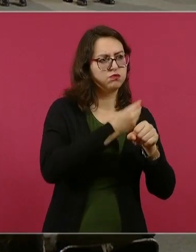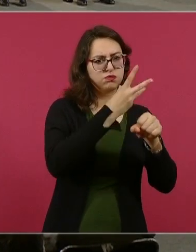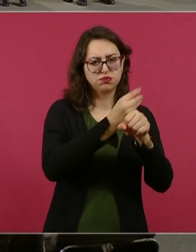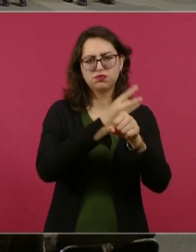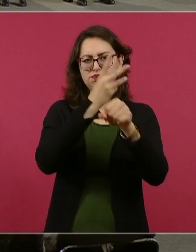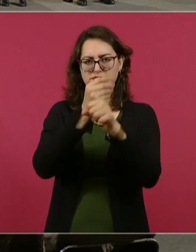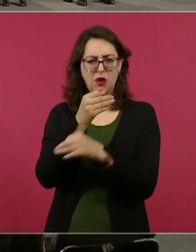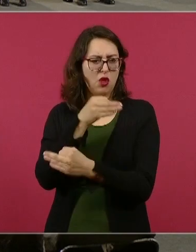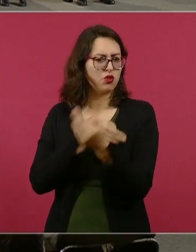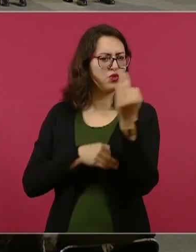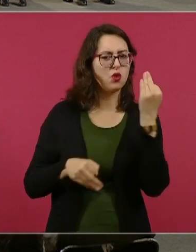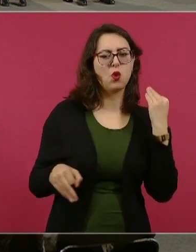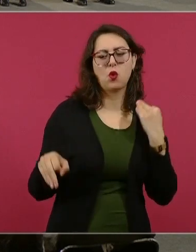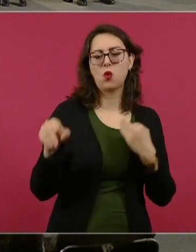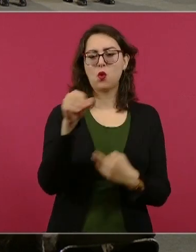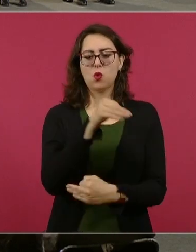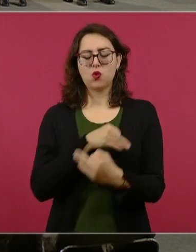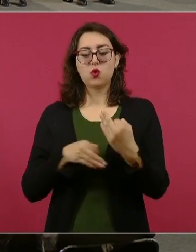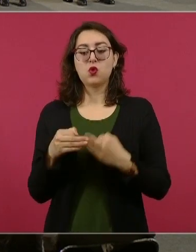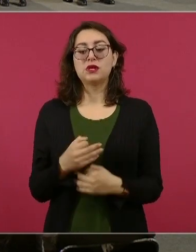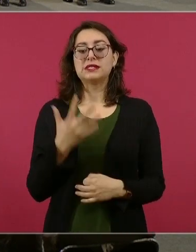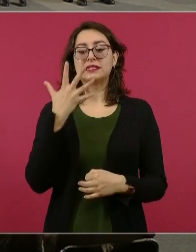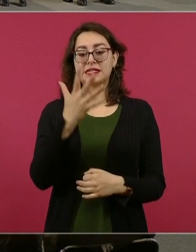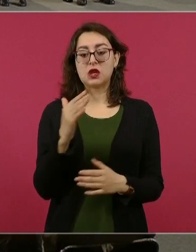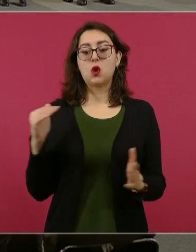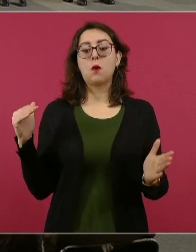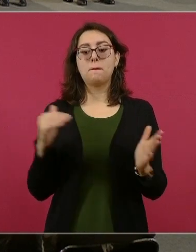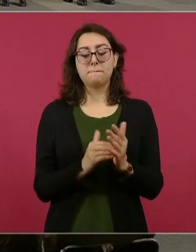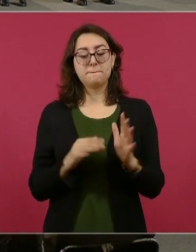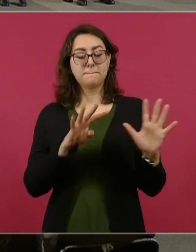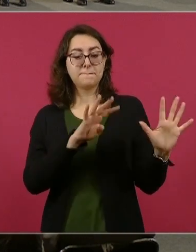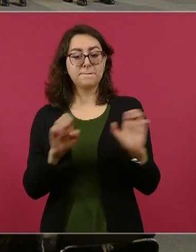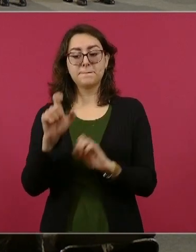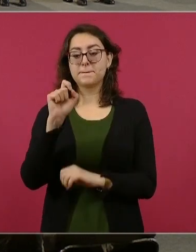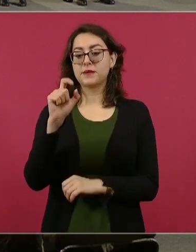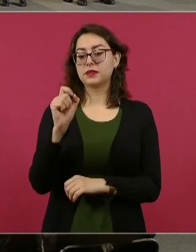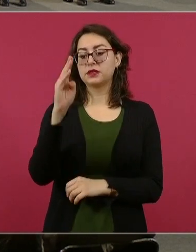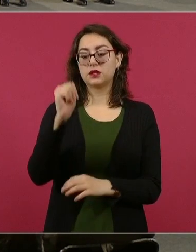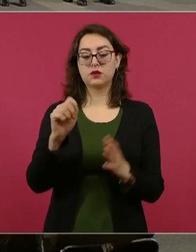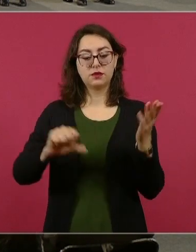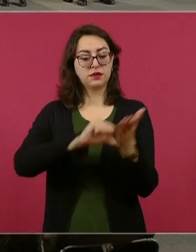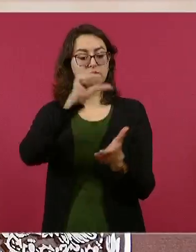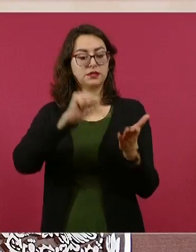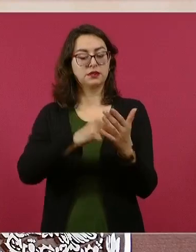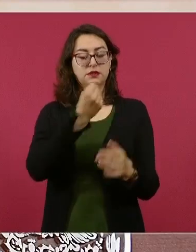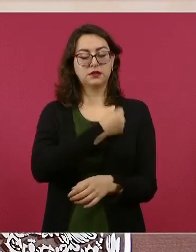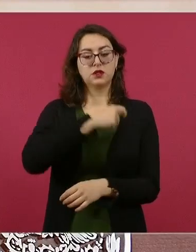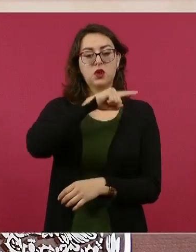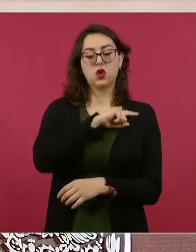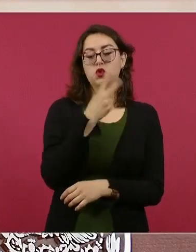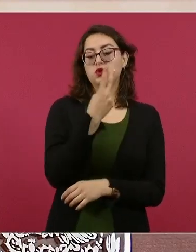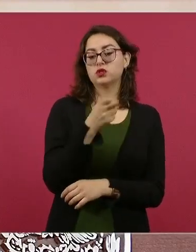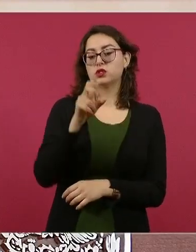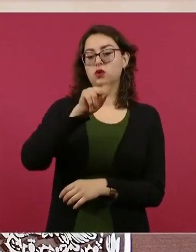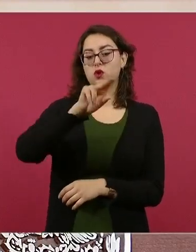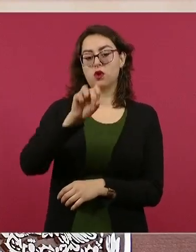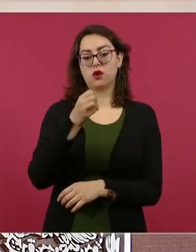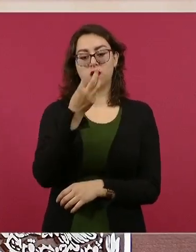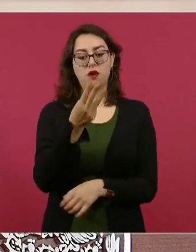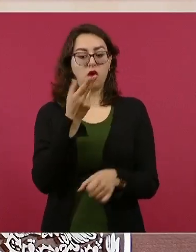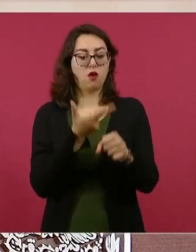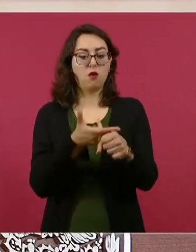como UNEMES. Han sido 5.929 centros de salud, 283 hospitales y